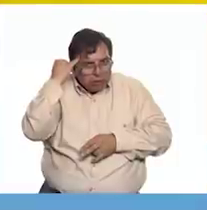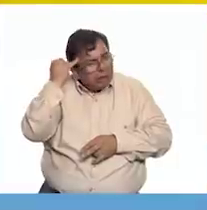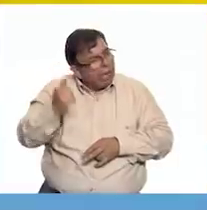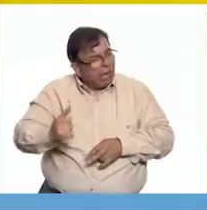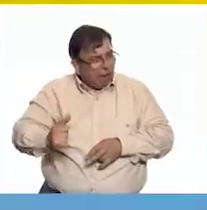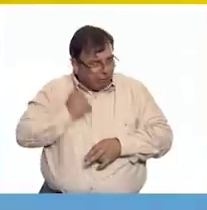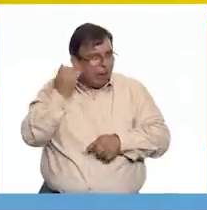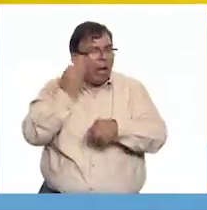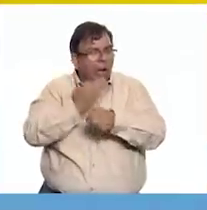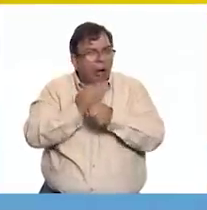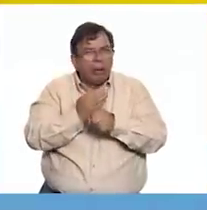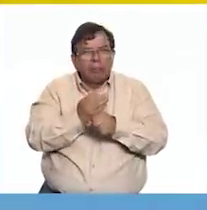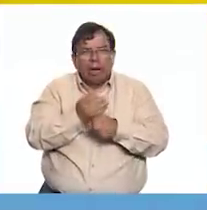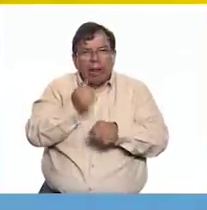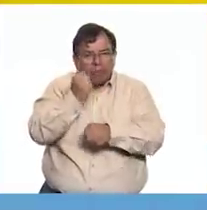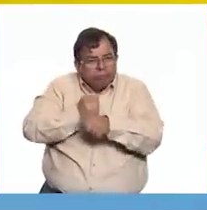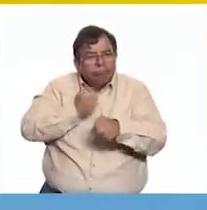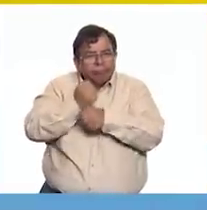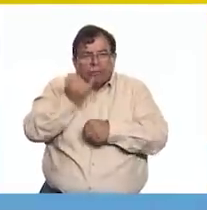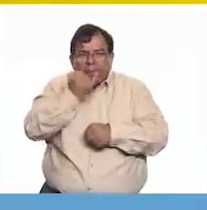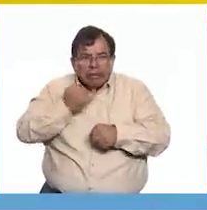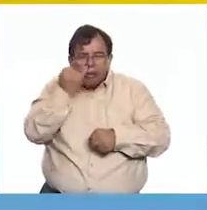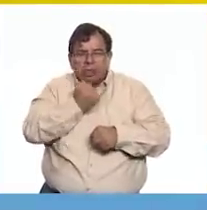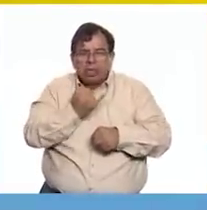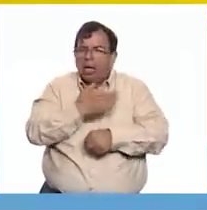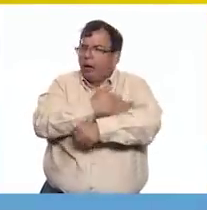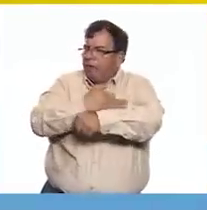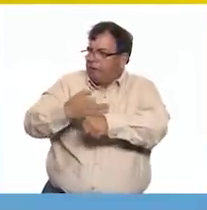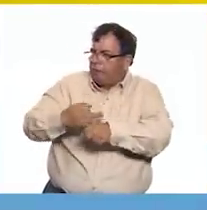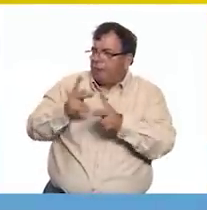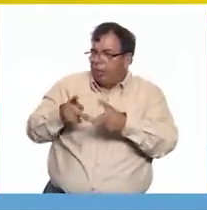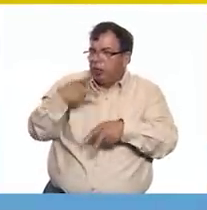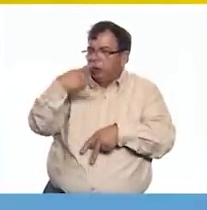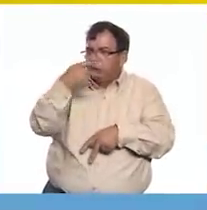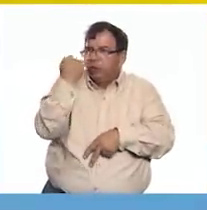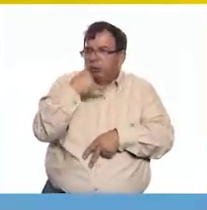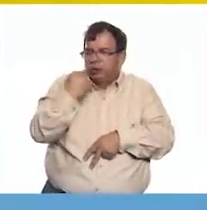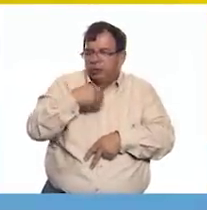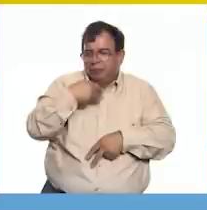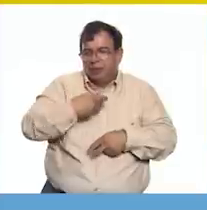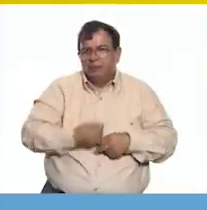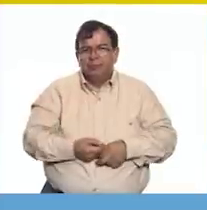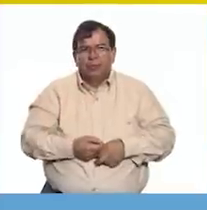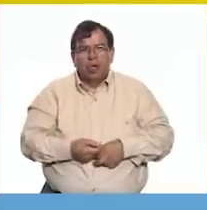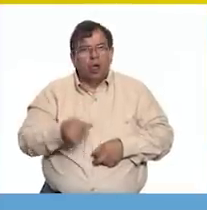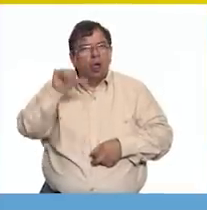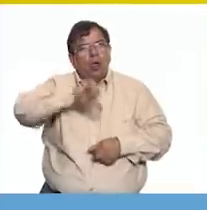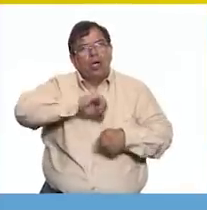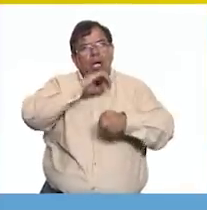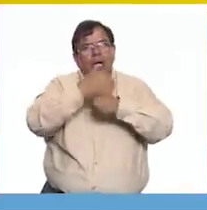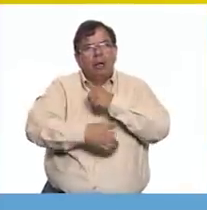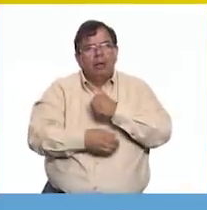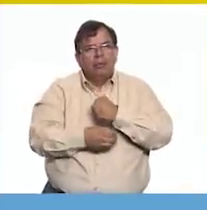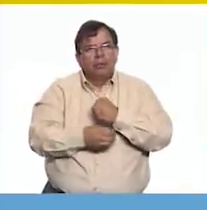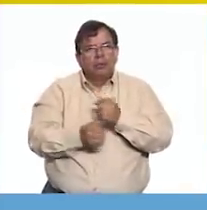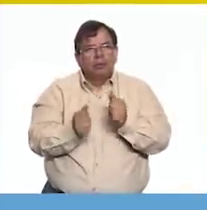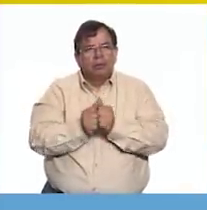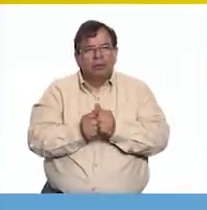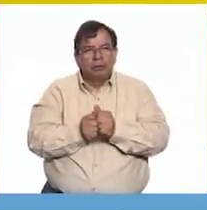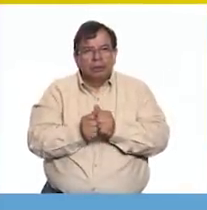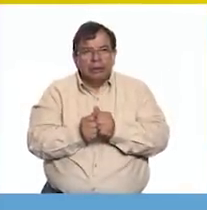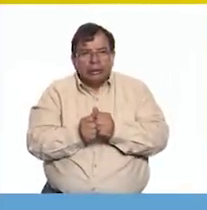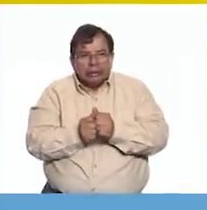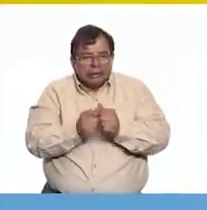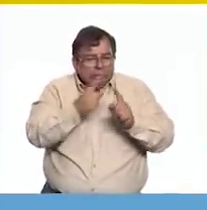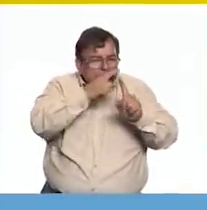también este momento para practicarla y platica con tu familia en tu lengua materna. Por hoy hemos terminado con Explorando